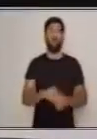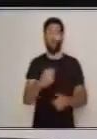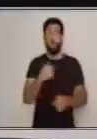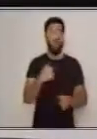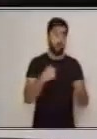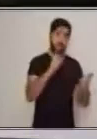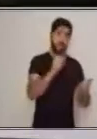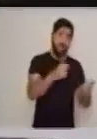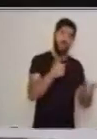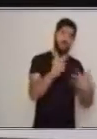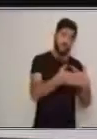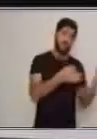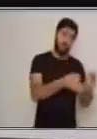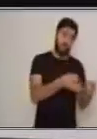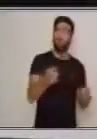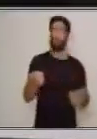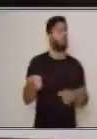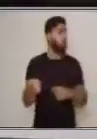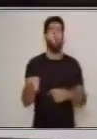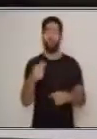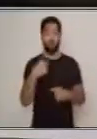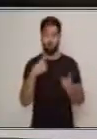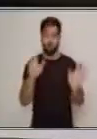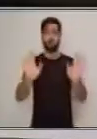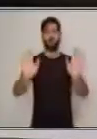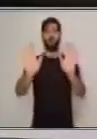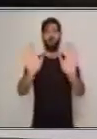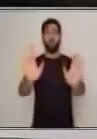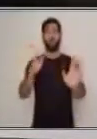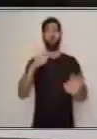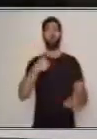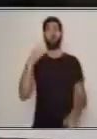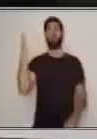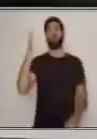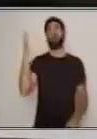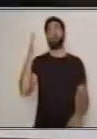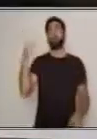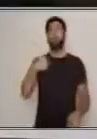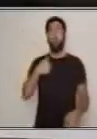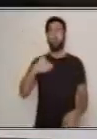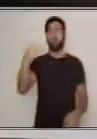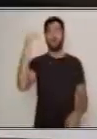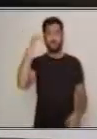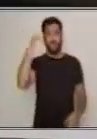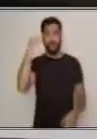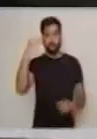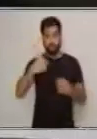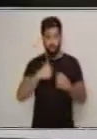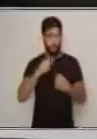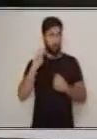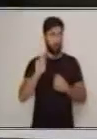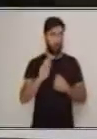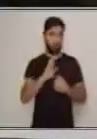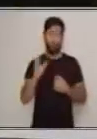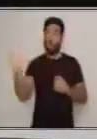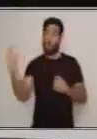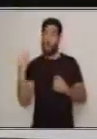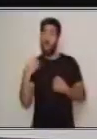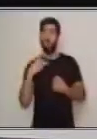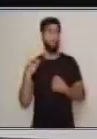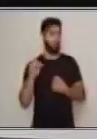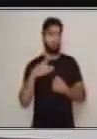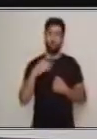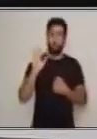vista. Entonces tienes que tratar de enseñar lo que ya investigaste. Por eso tienes que